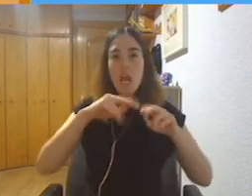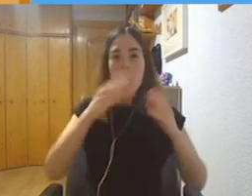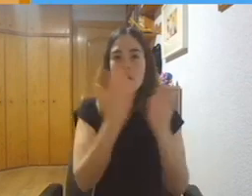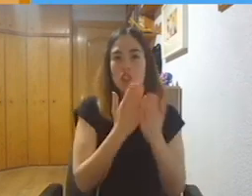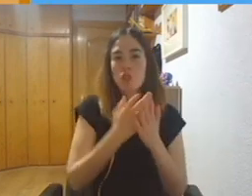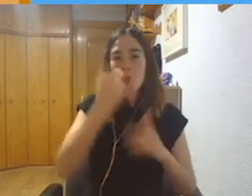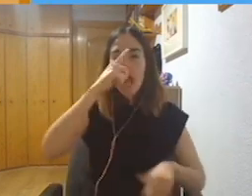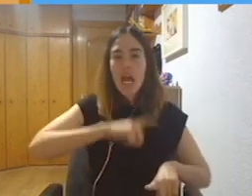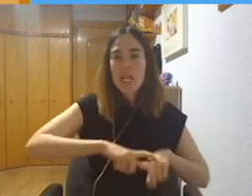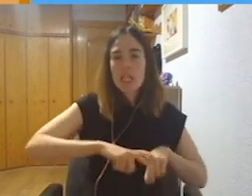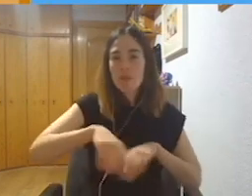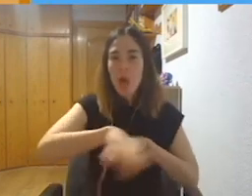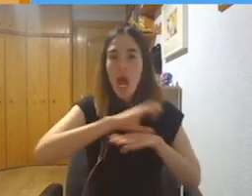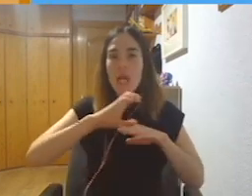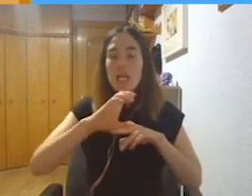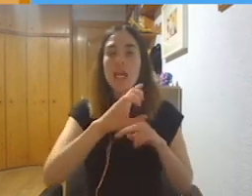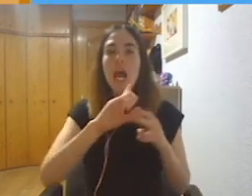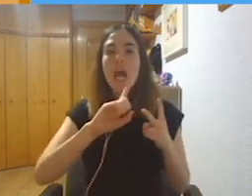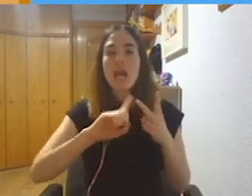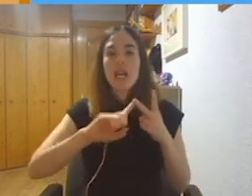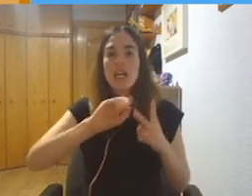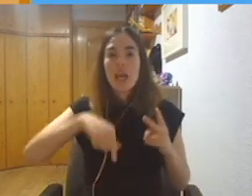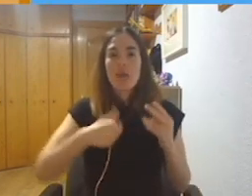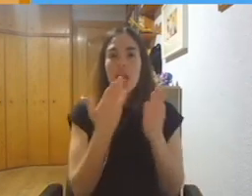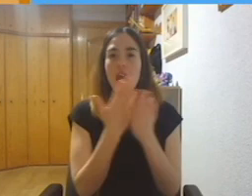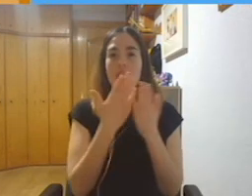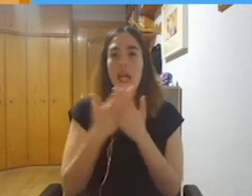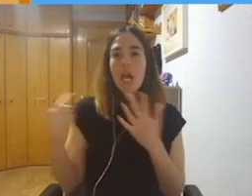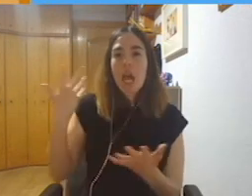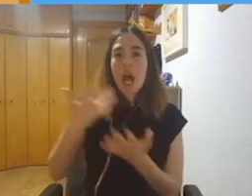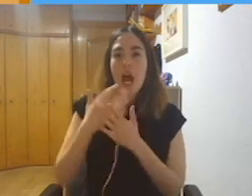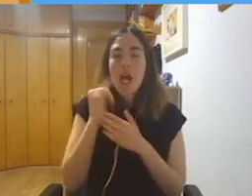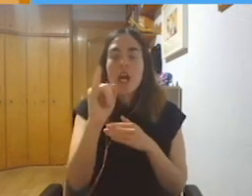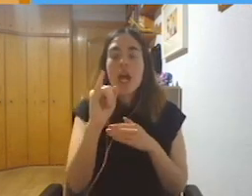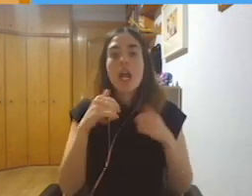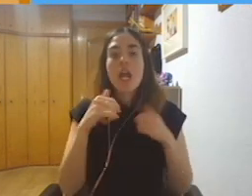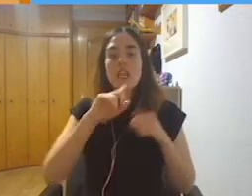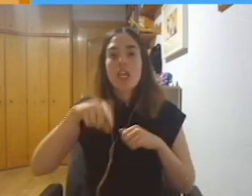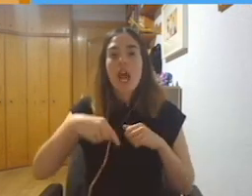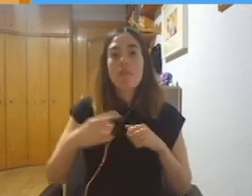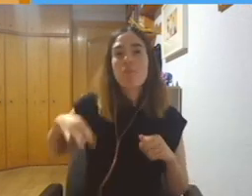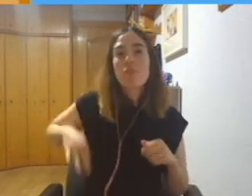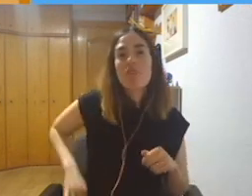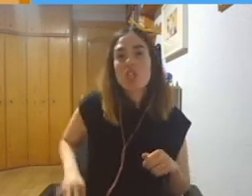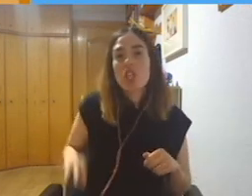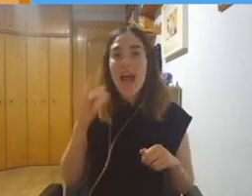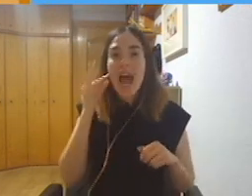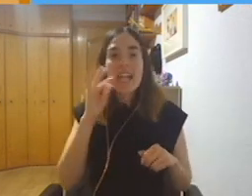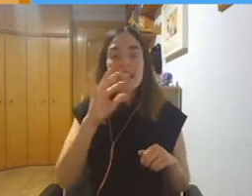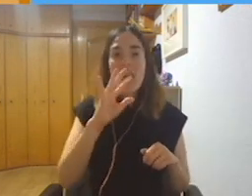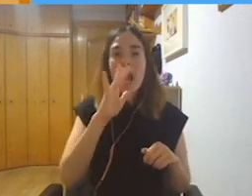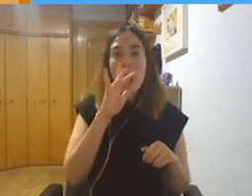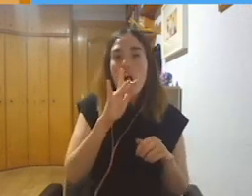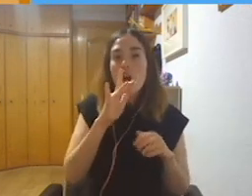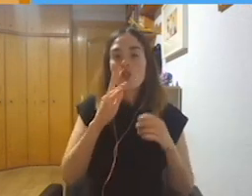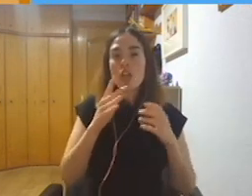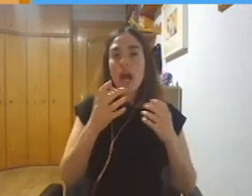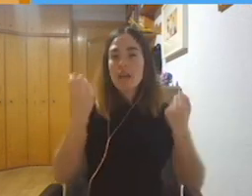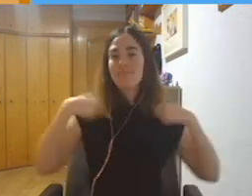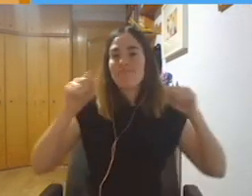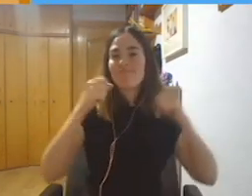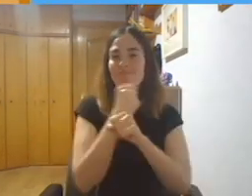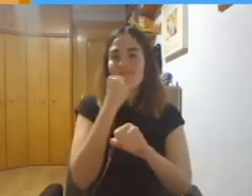estudian esta carrera, tienen estos estudios, y cuántas profesionales hay actualmente en